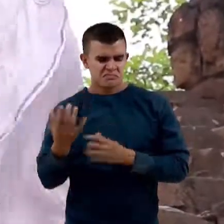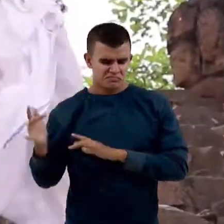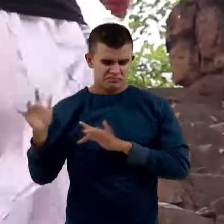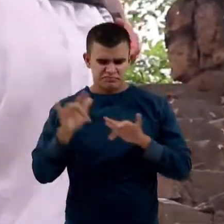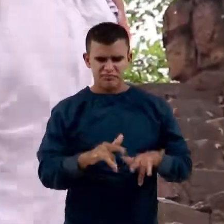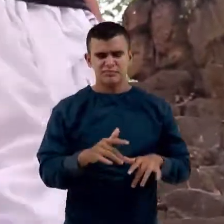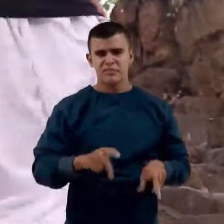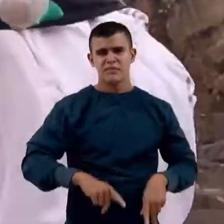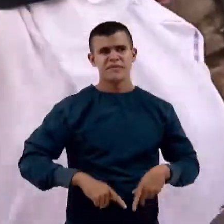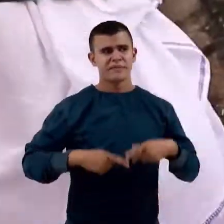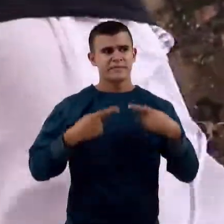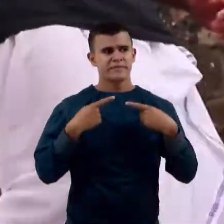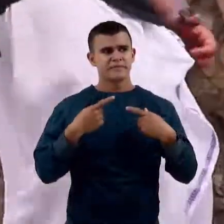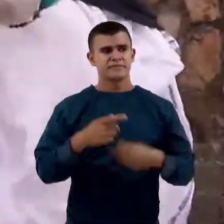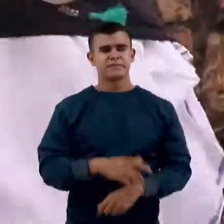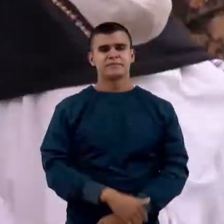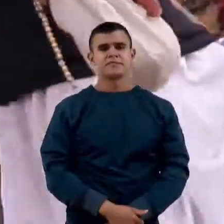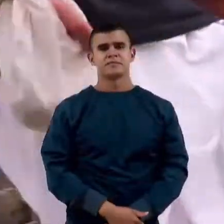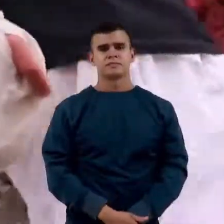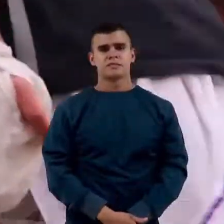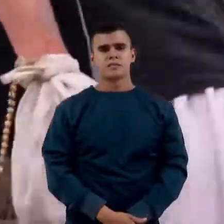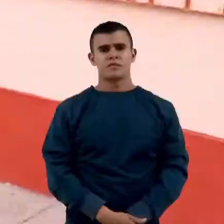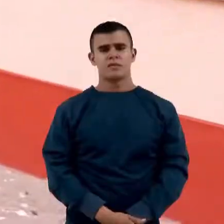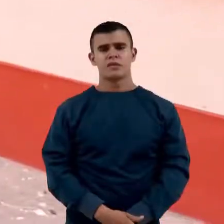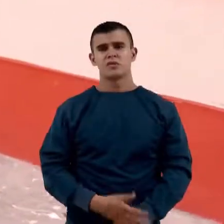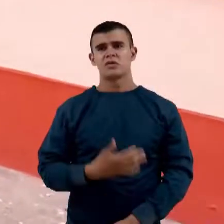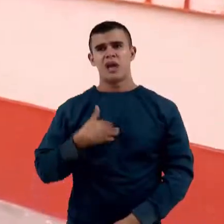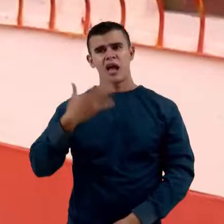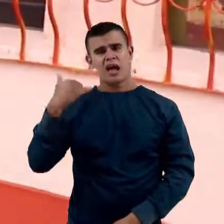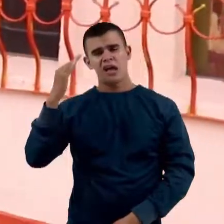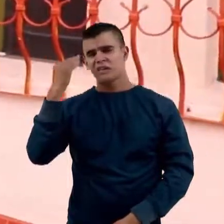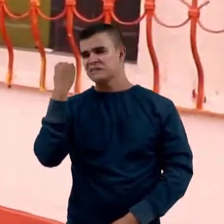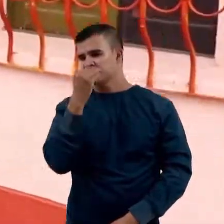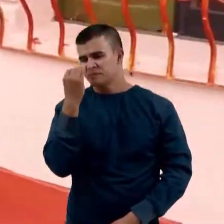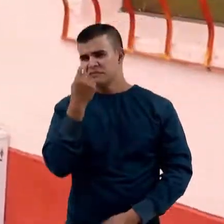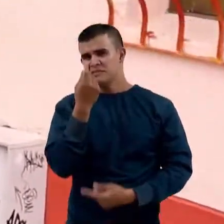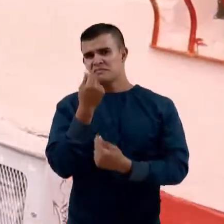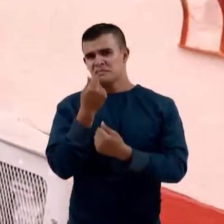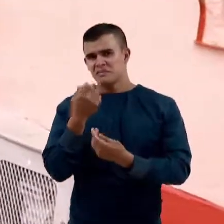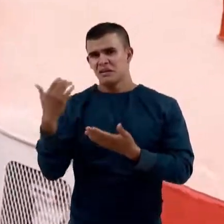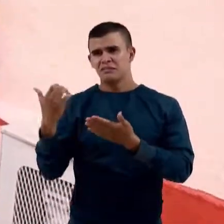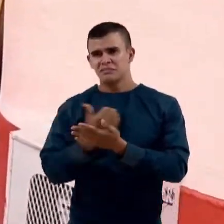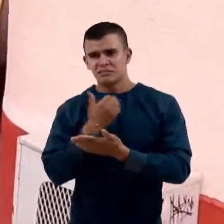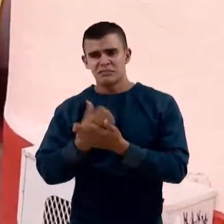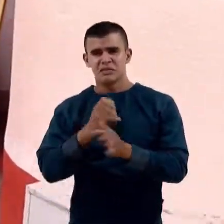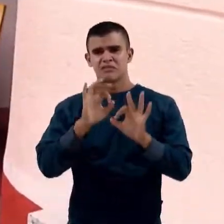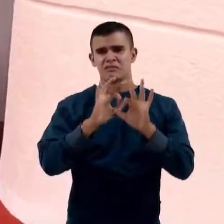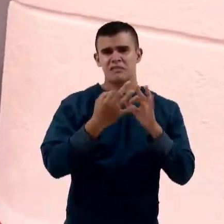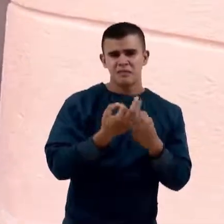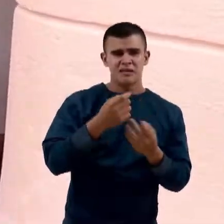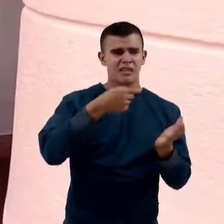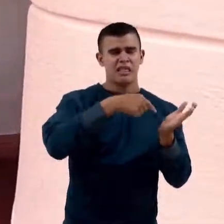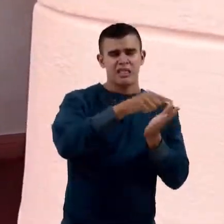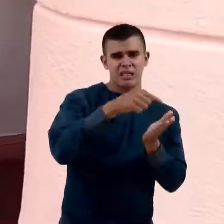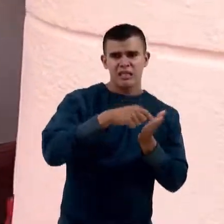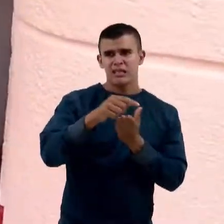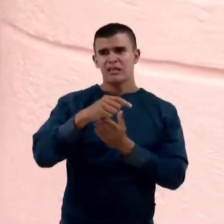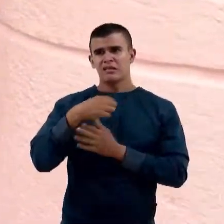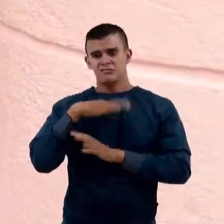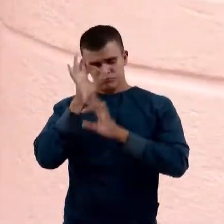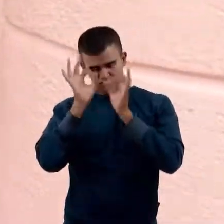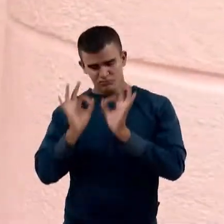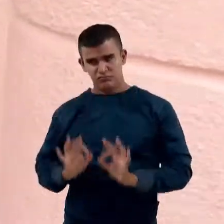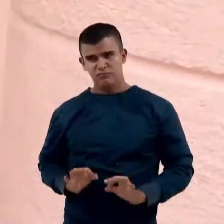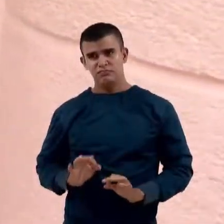como normalmente uno simplemente lleva su vida a un aspecto de hacer dinero, tener familia, más dinero, más